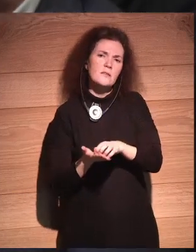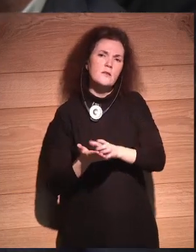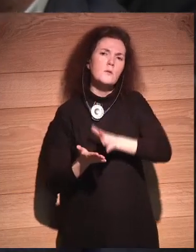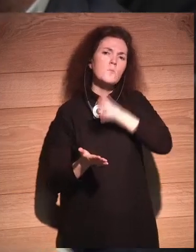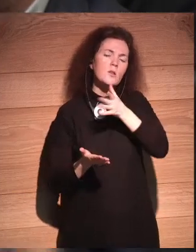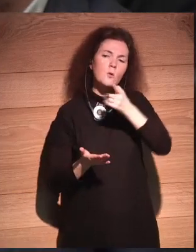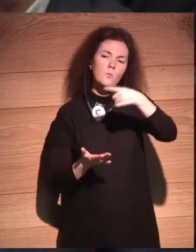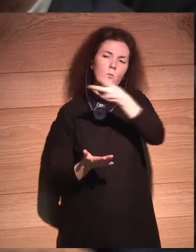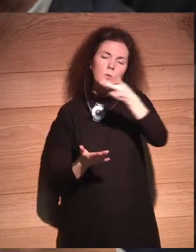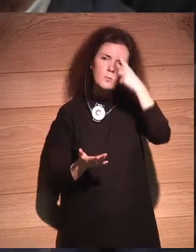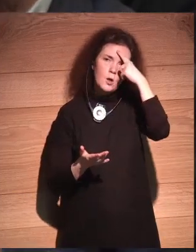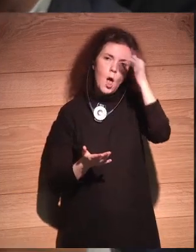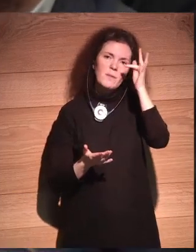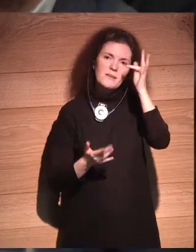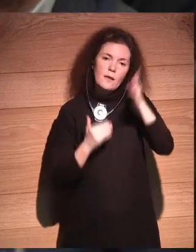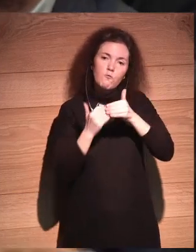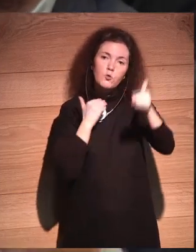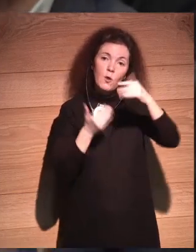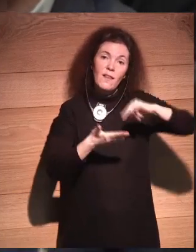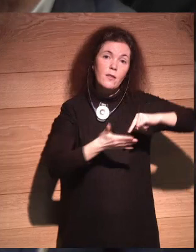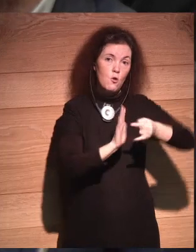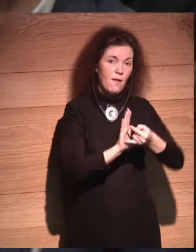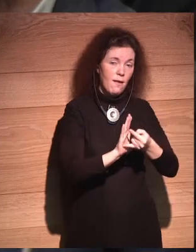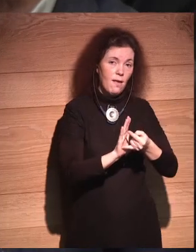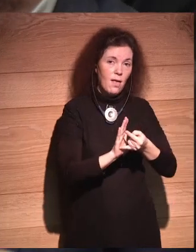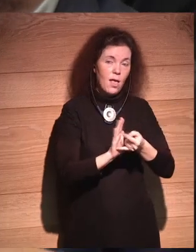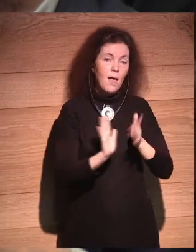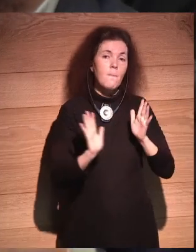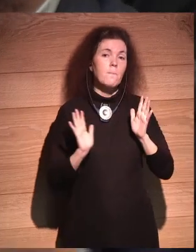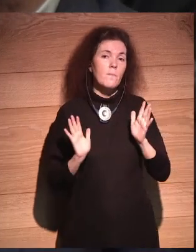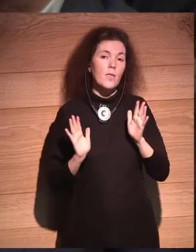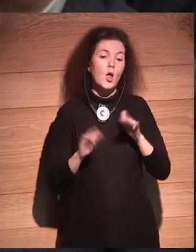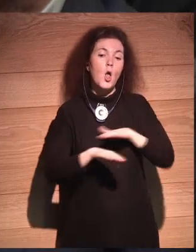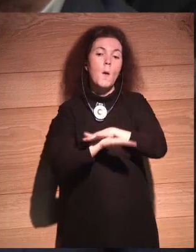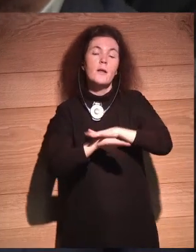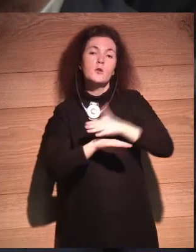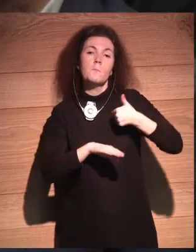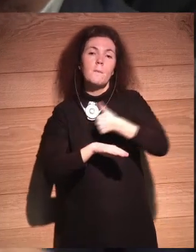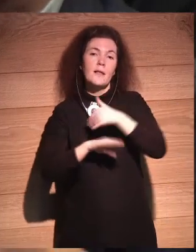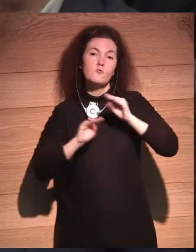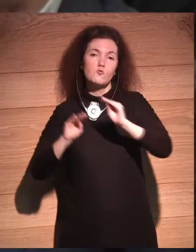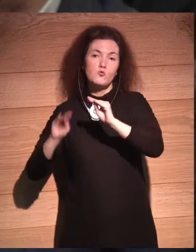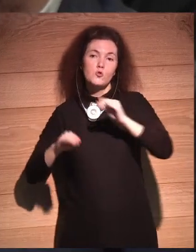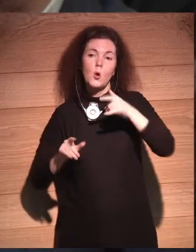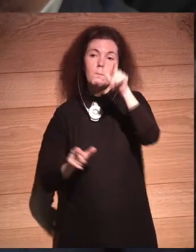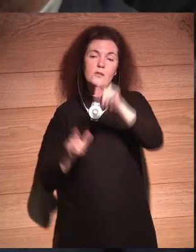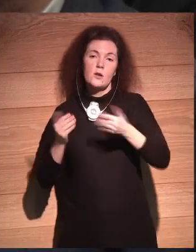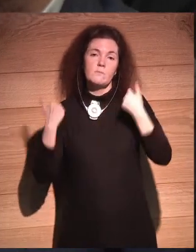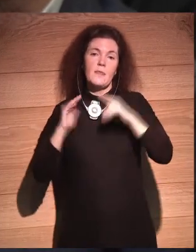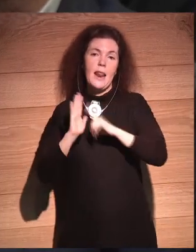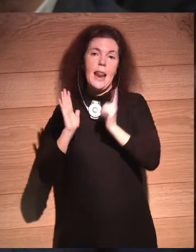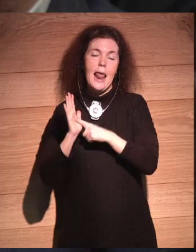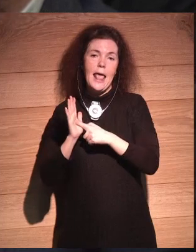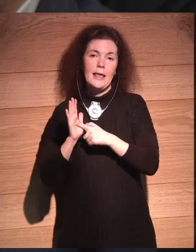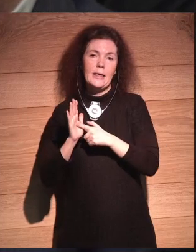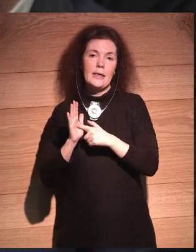Porque sois muy optimistas con el futuro de la tecnología y el papel de los gobiernos o los legisladores para